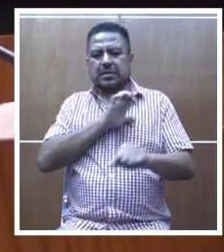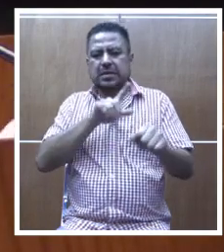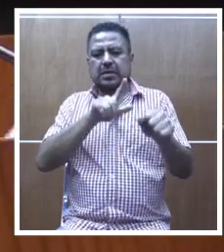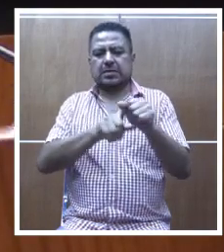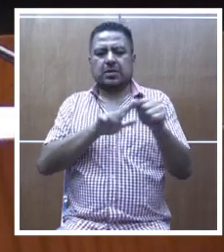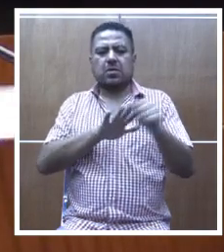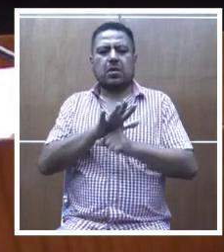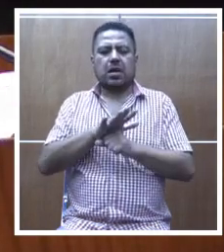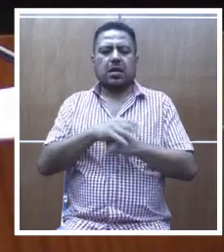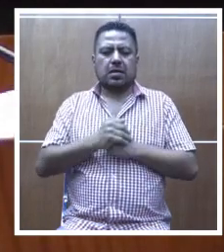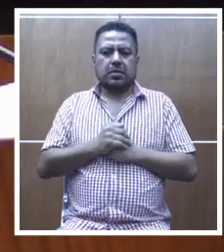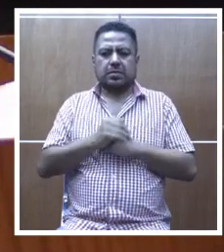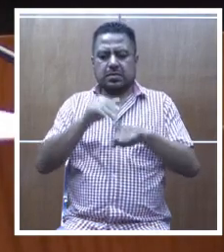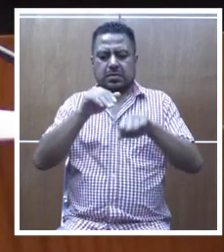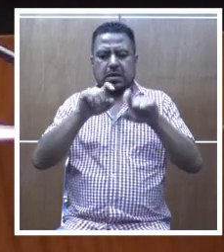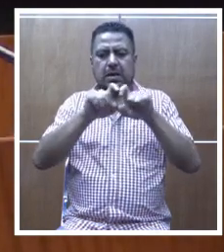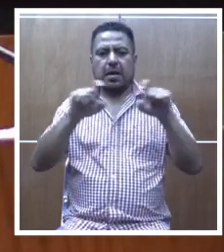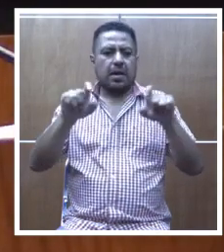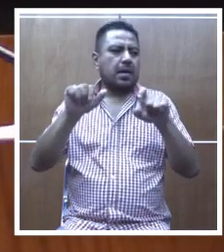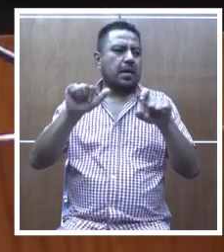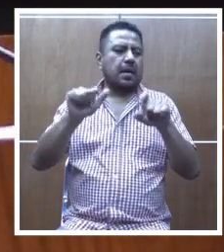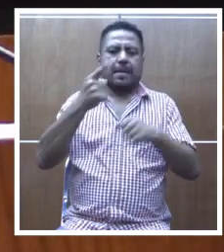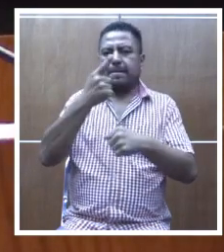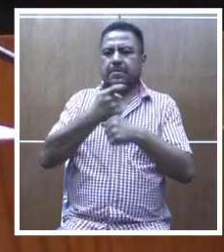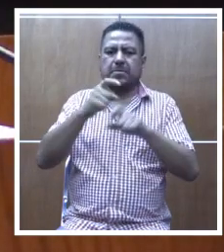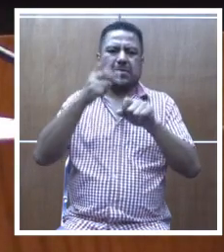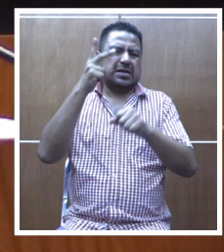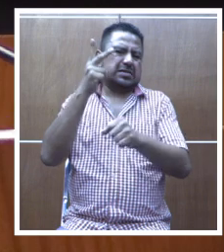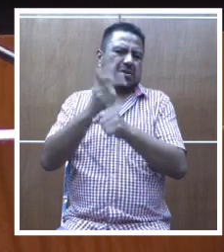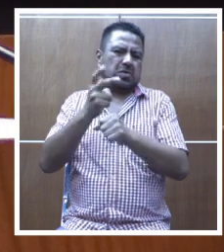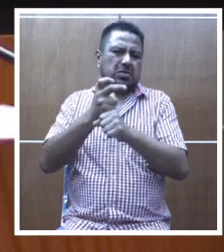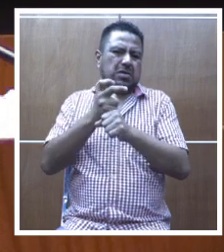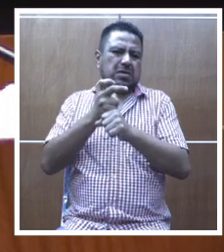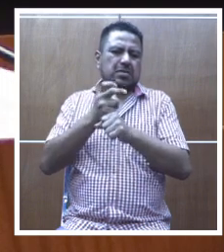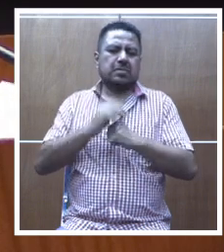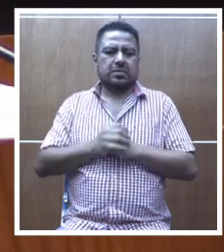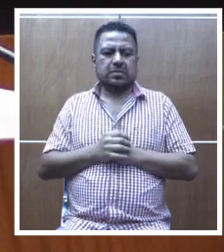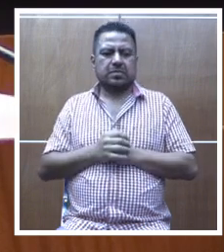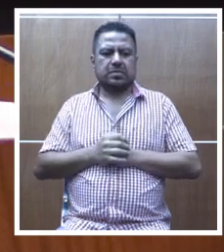específicamente en el apartado A, fracción primera y segunda,